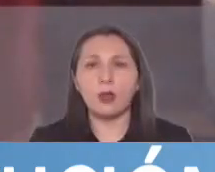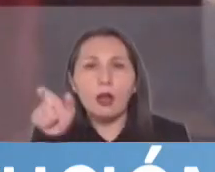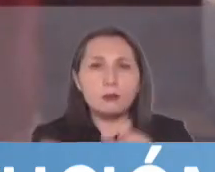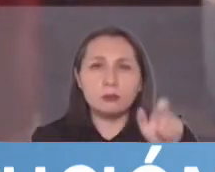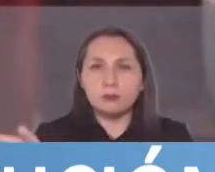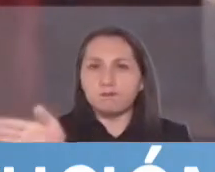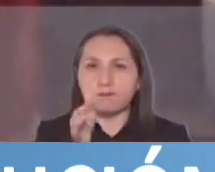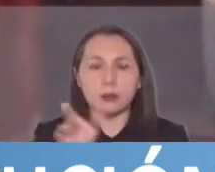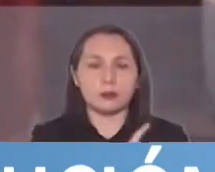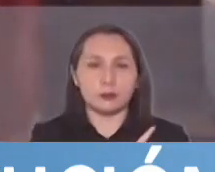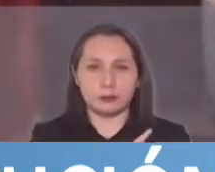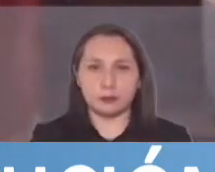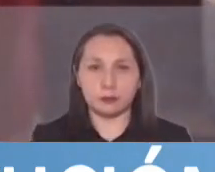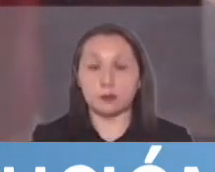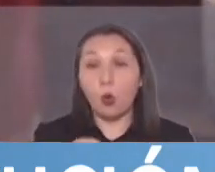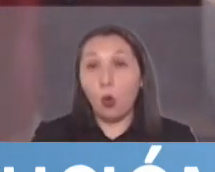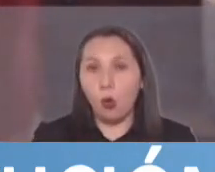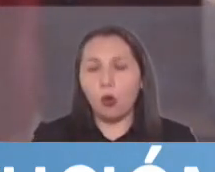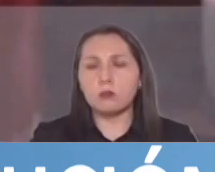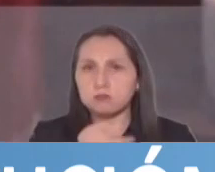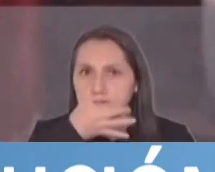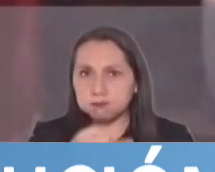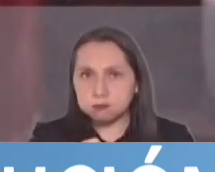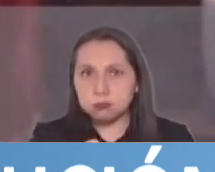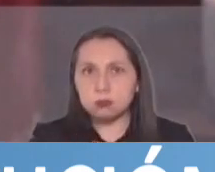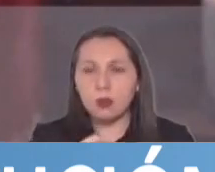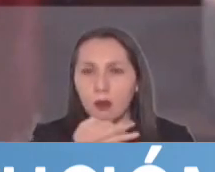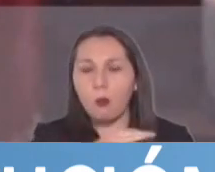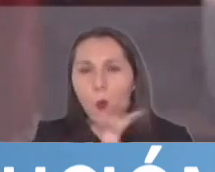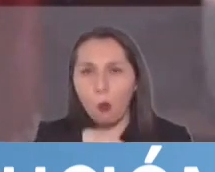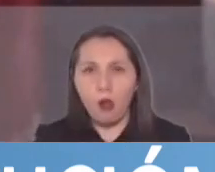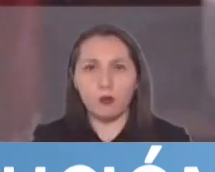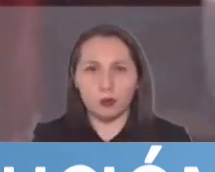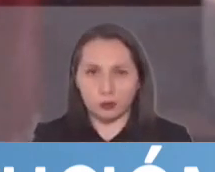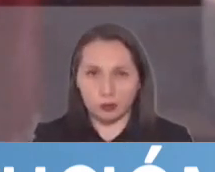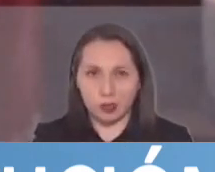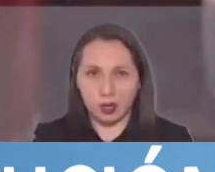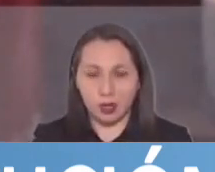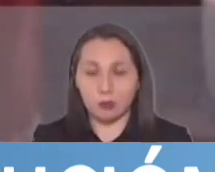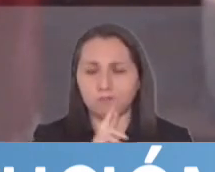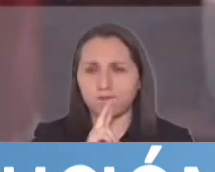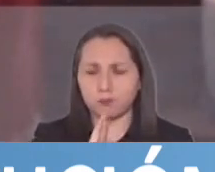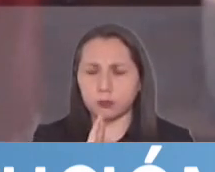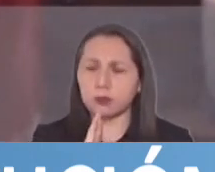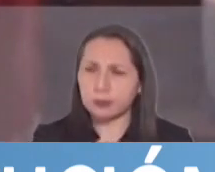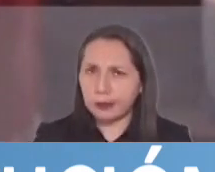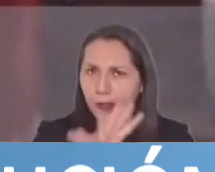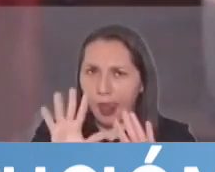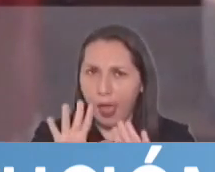Compatriotas, hoy ha hablado el pueblo de Chile y lo ha hecho de manera fuerte y